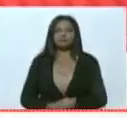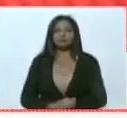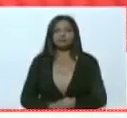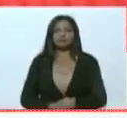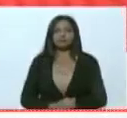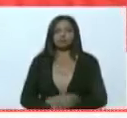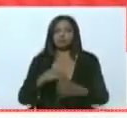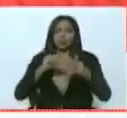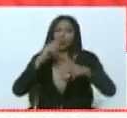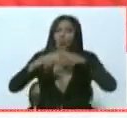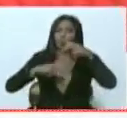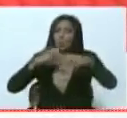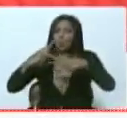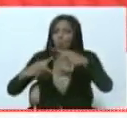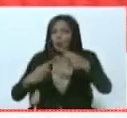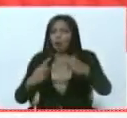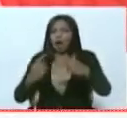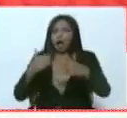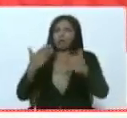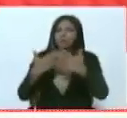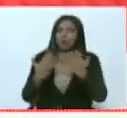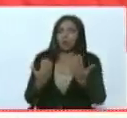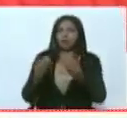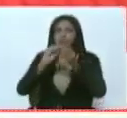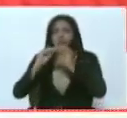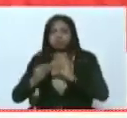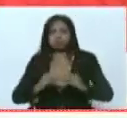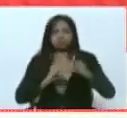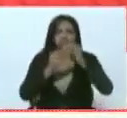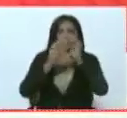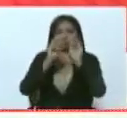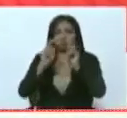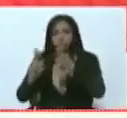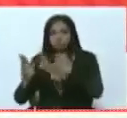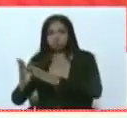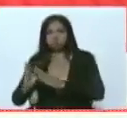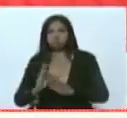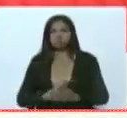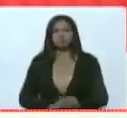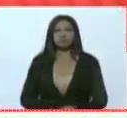Todo el proceso de reorganización.